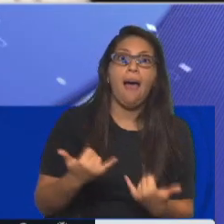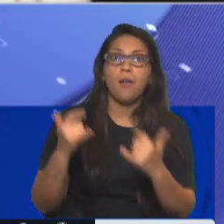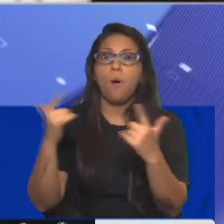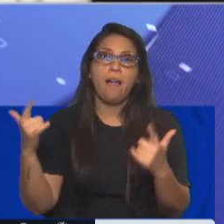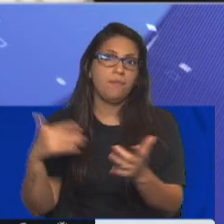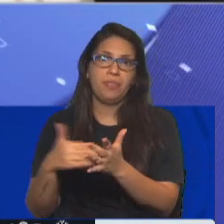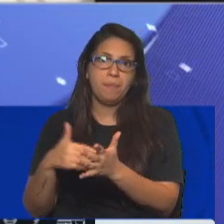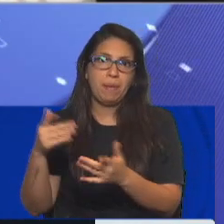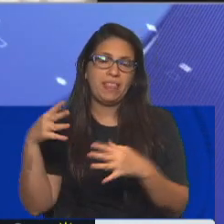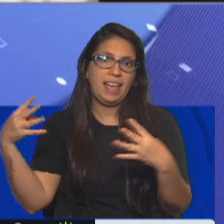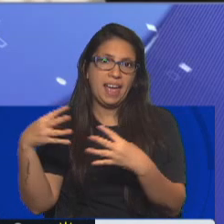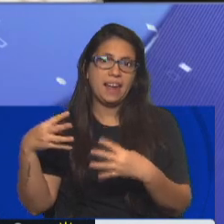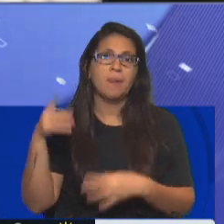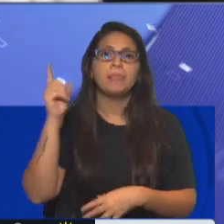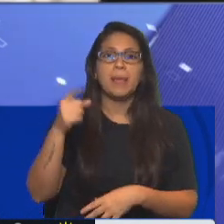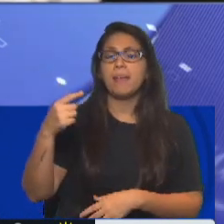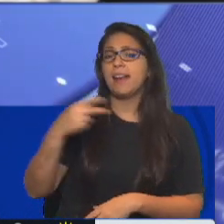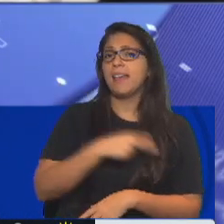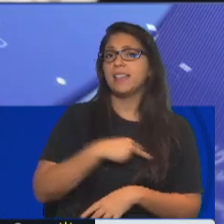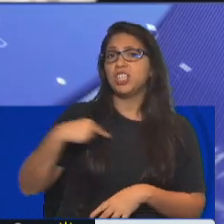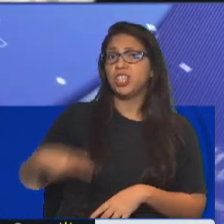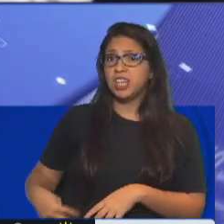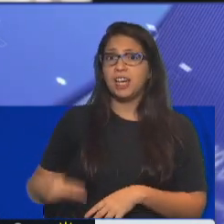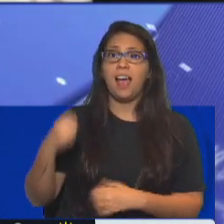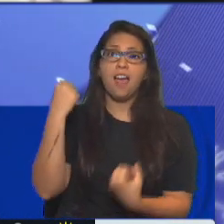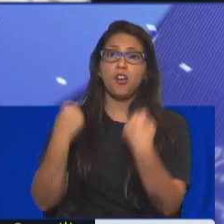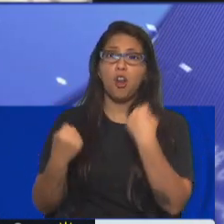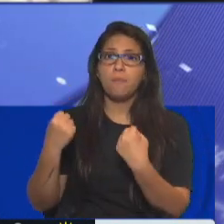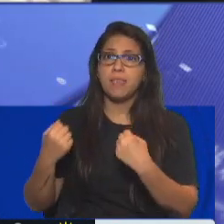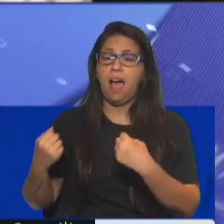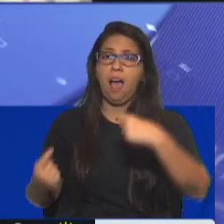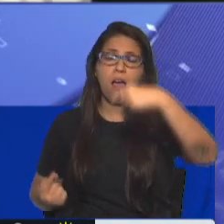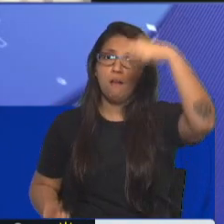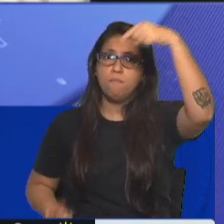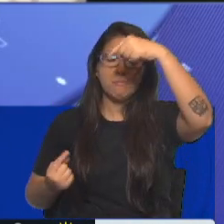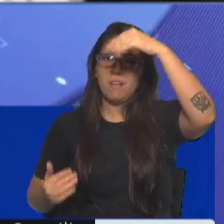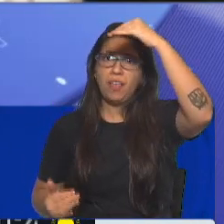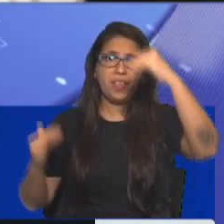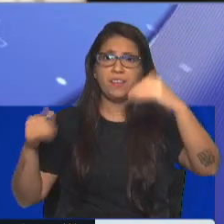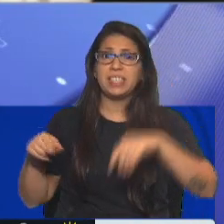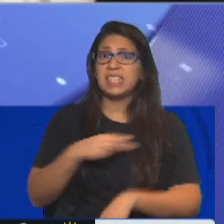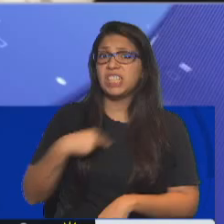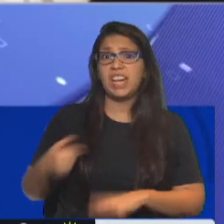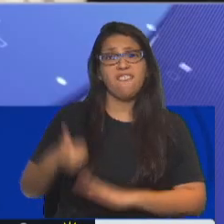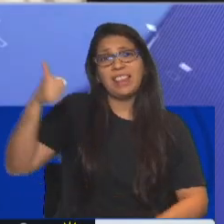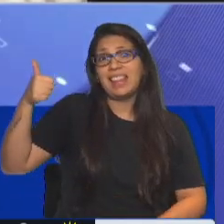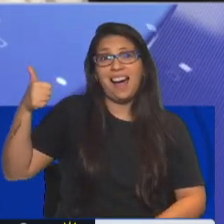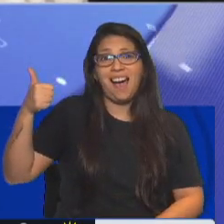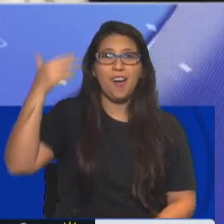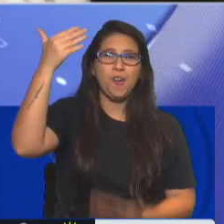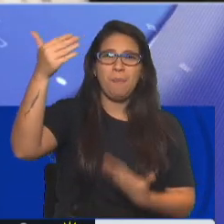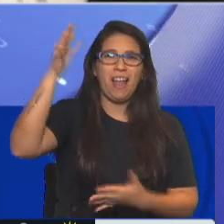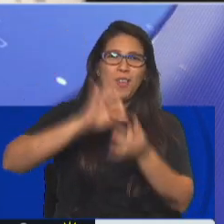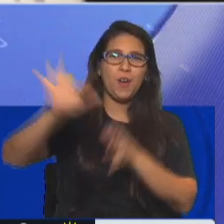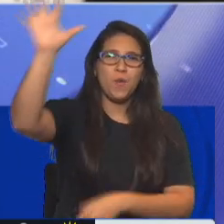con China, que se ha profundizado en el último tiempo, donde también China tiene una posición de ventaja en términos